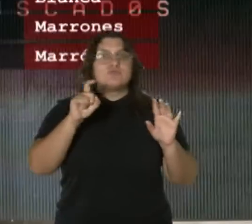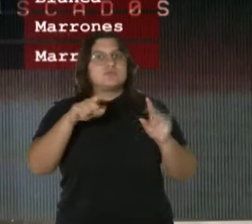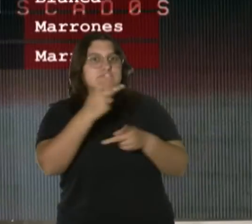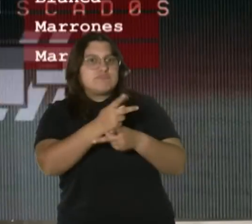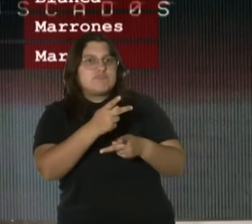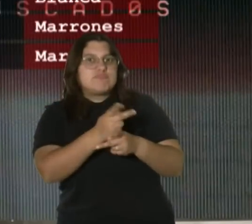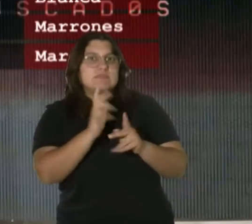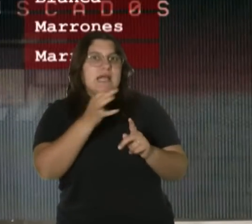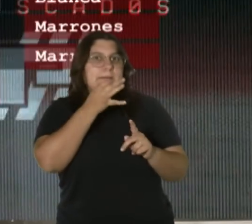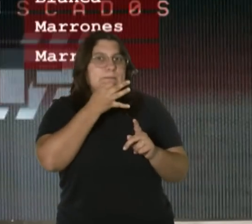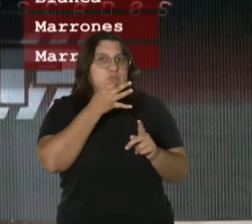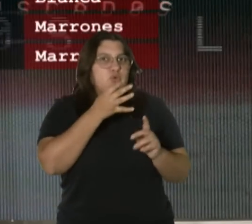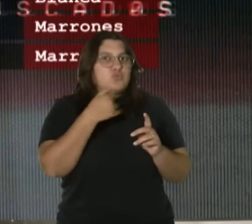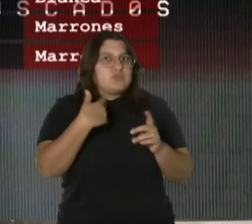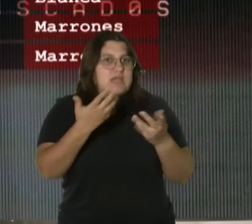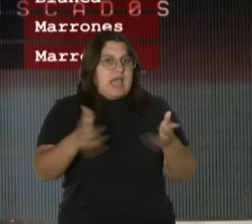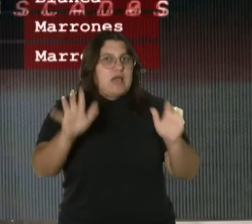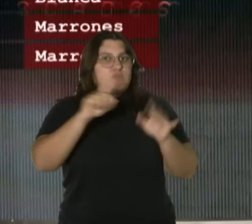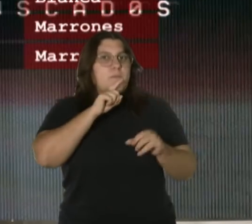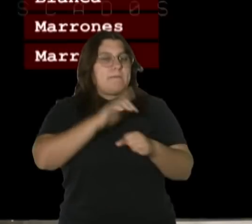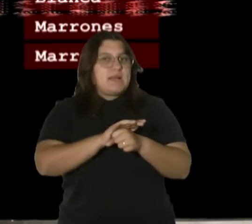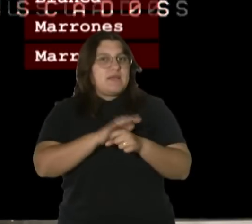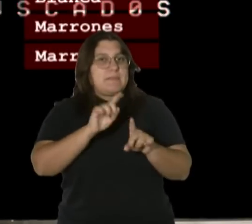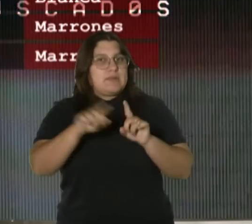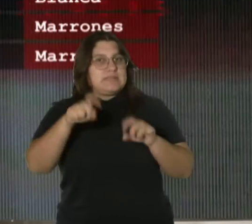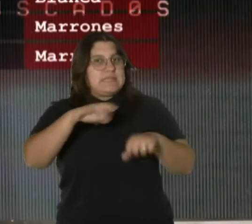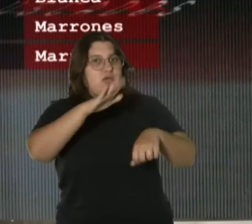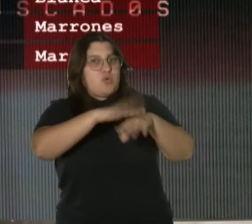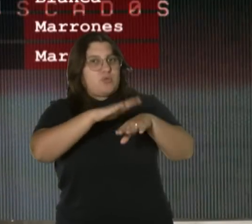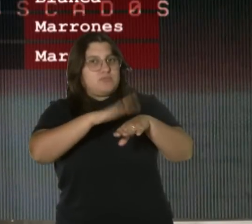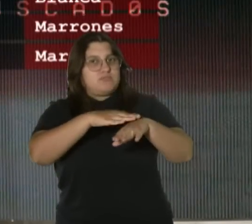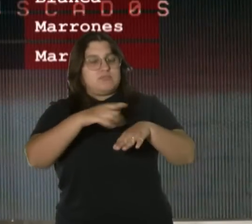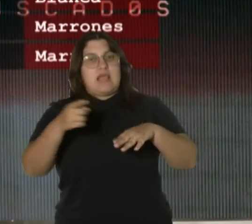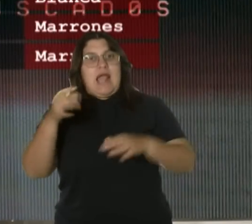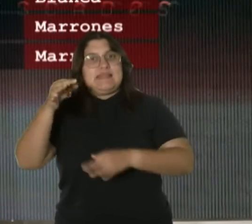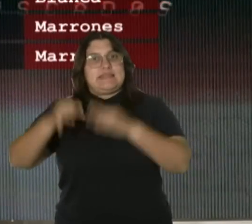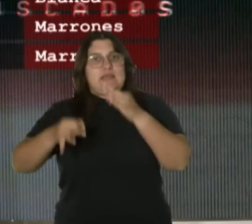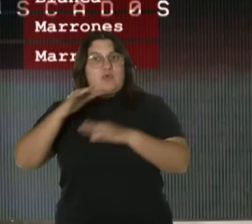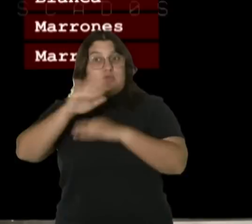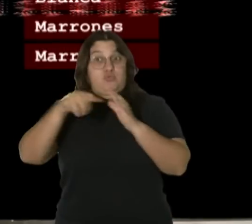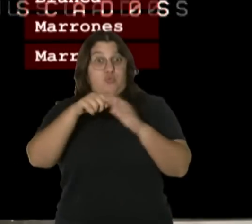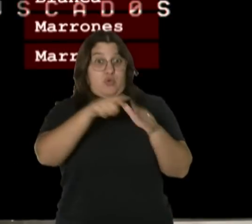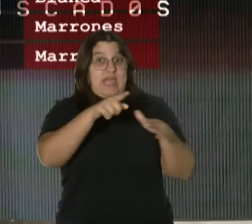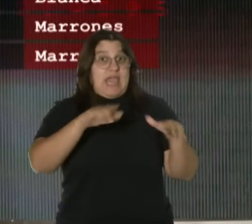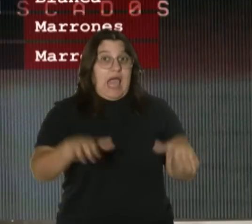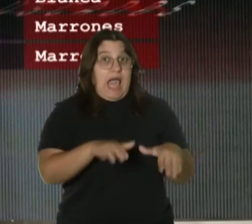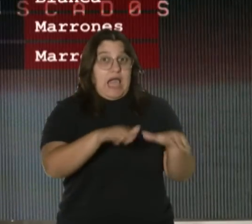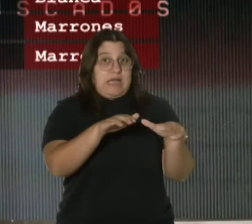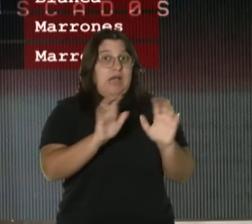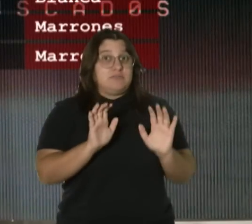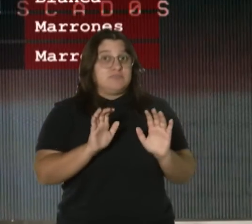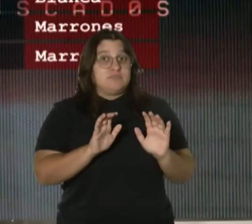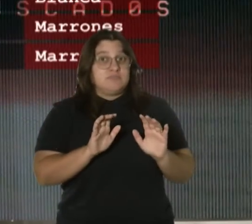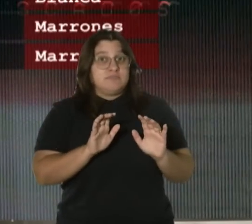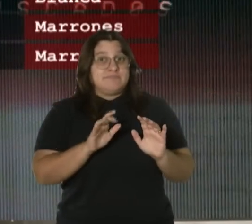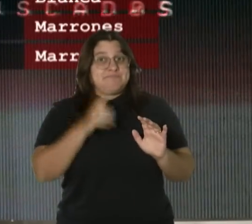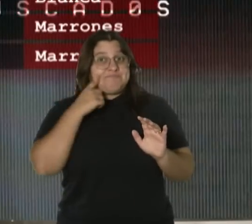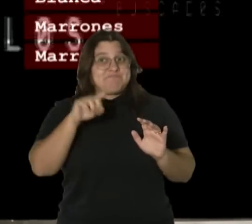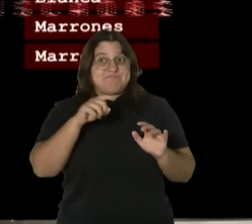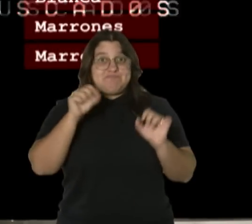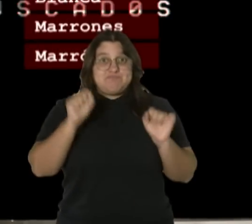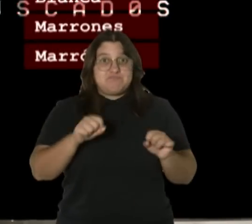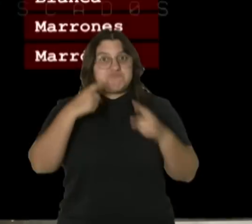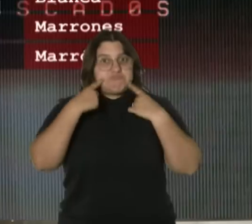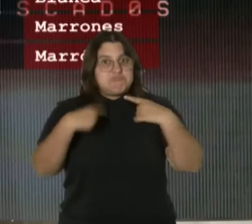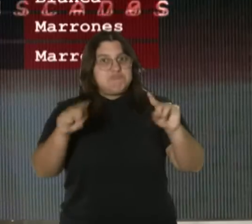está debida de cumplir y notificarle al tribunal verdad toda la todas las gestiones que ya había hecho para poder lograr